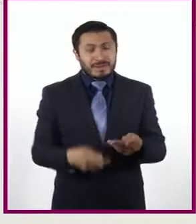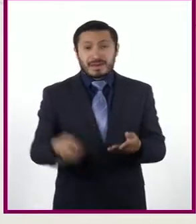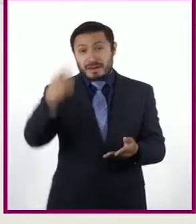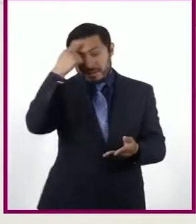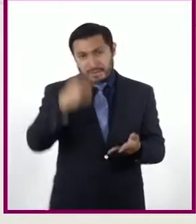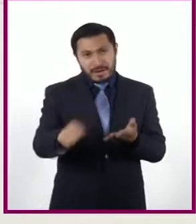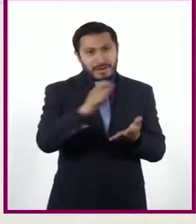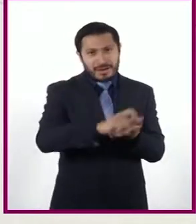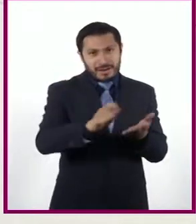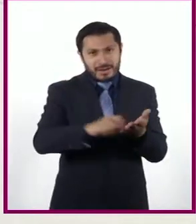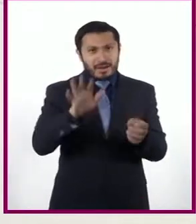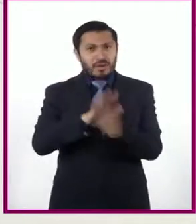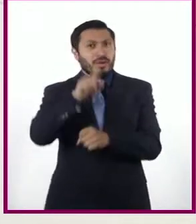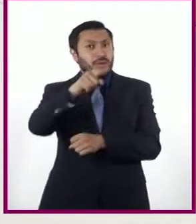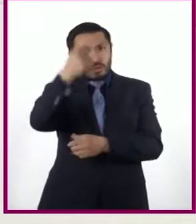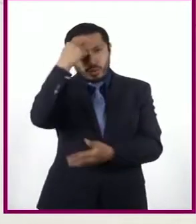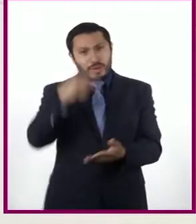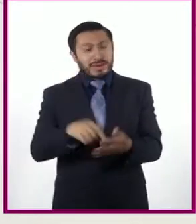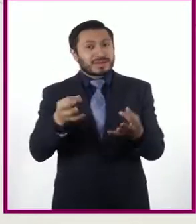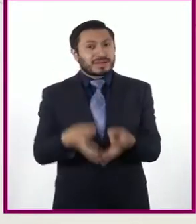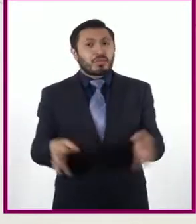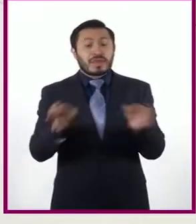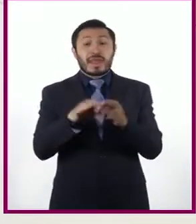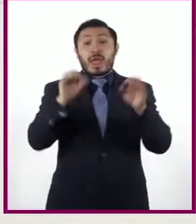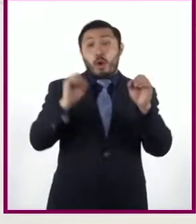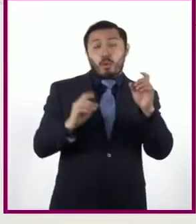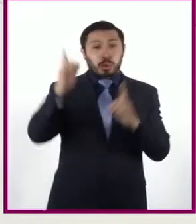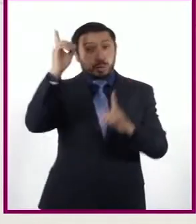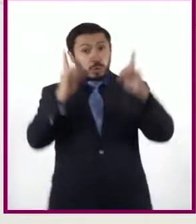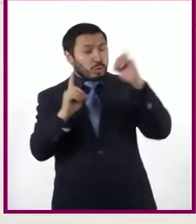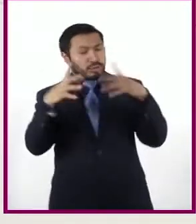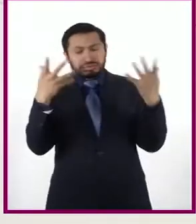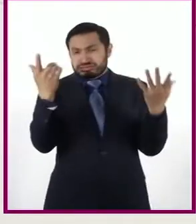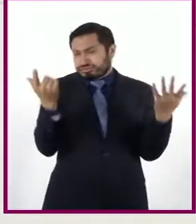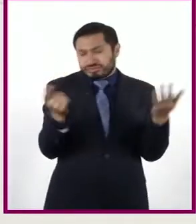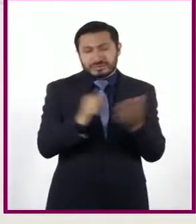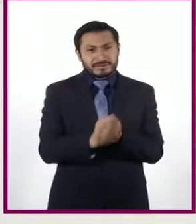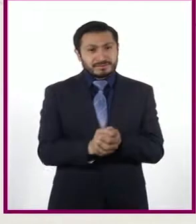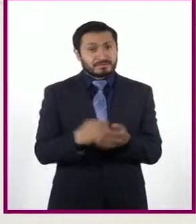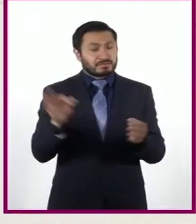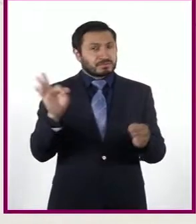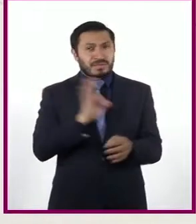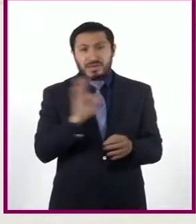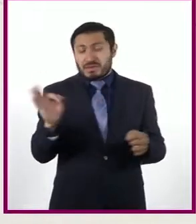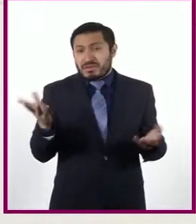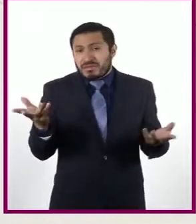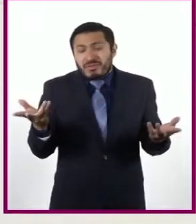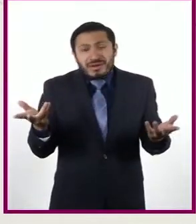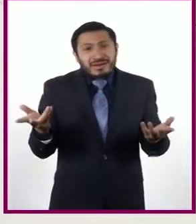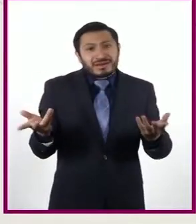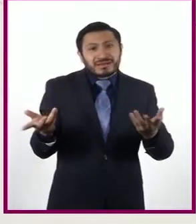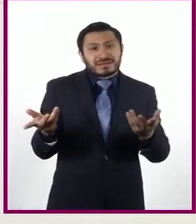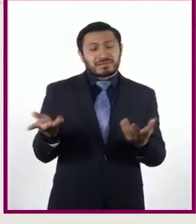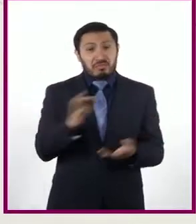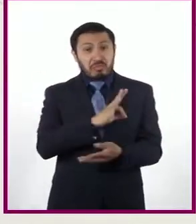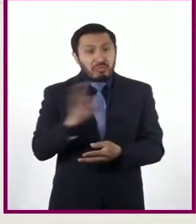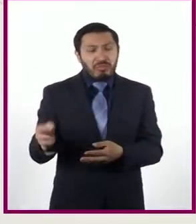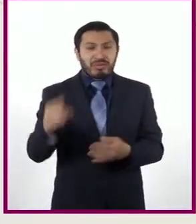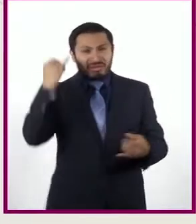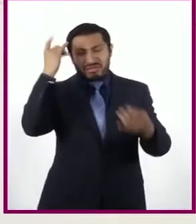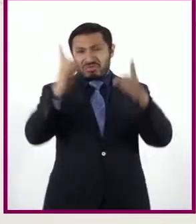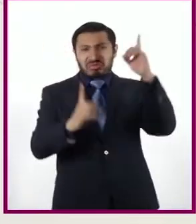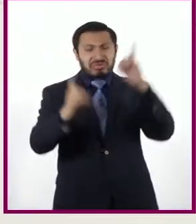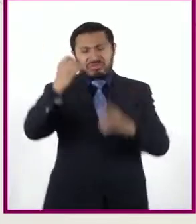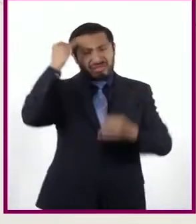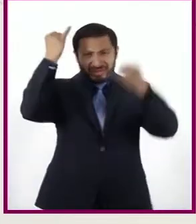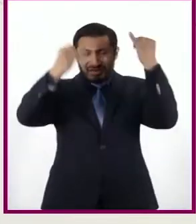les parezca importante o dudas que surjan. Así pueden plantearse preguntas o ideas que les sean de utilidad